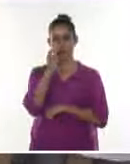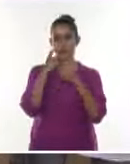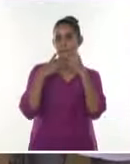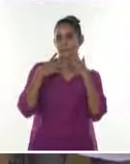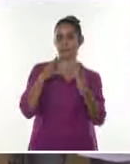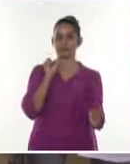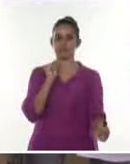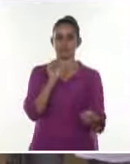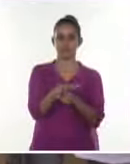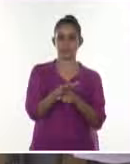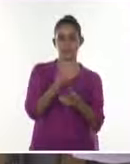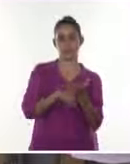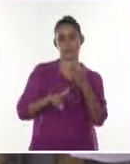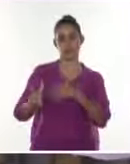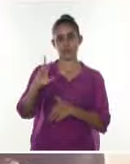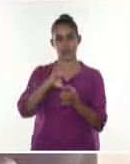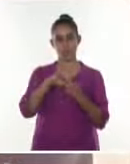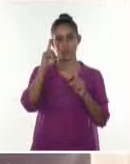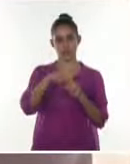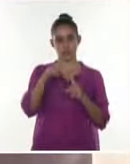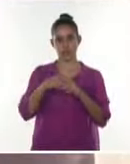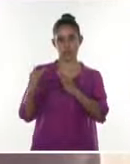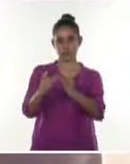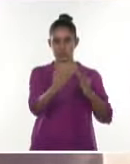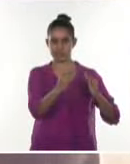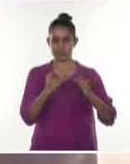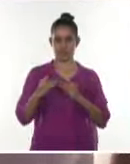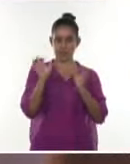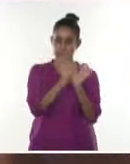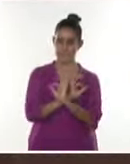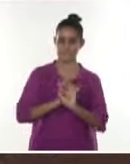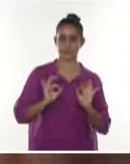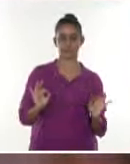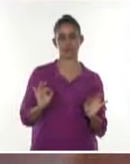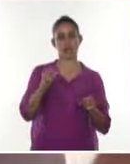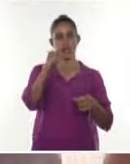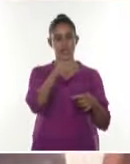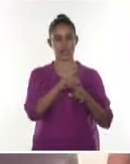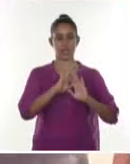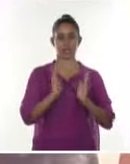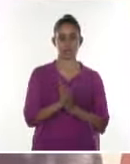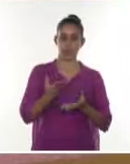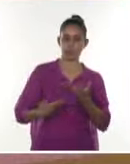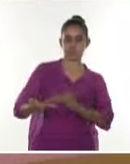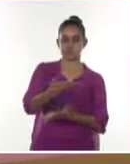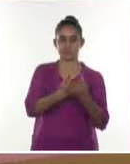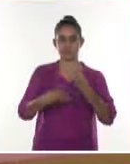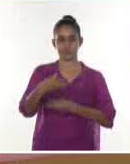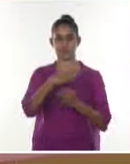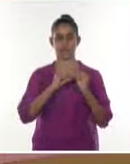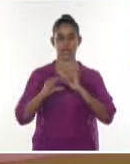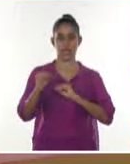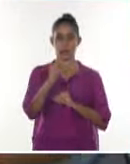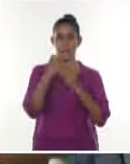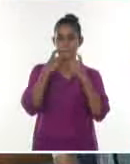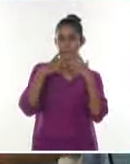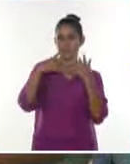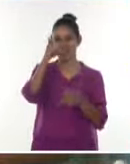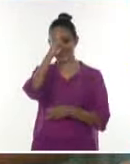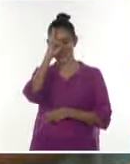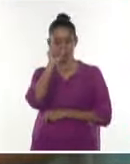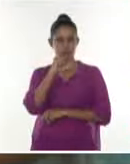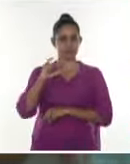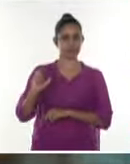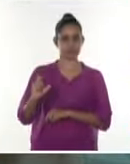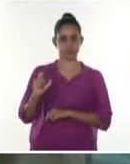la provincia de Guantánamo en la comunidad de tratamiento especial Santa Rosa. Allí dialogó con el equipo básico de salud del consultorio sobre